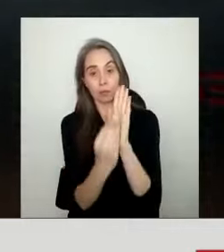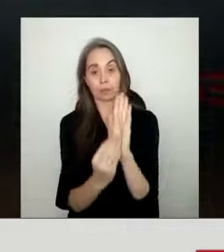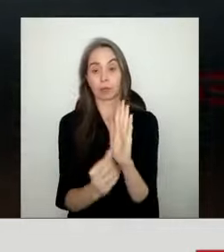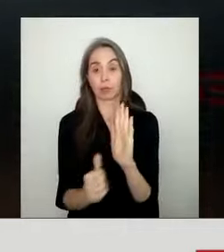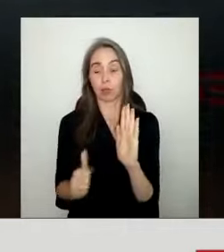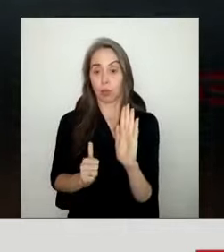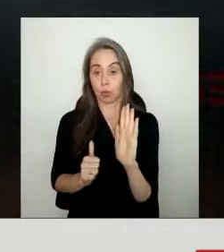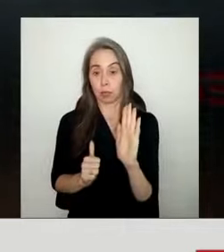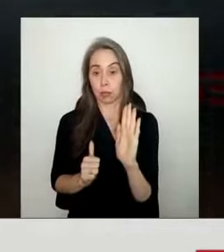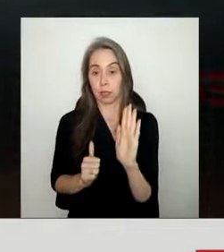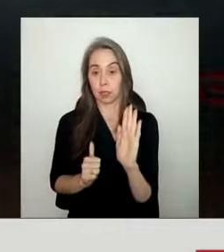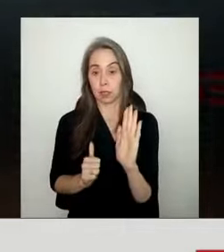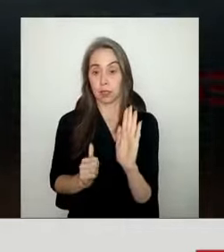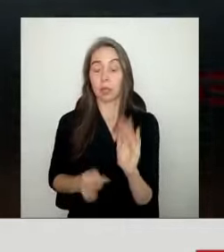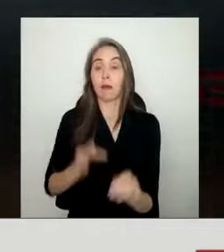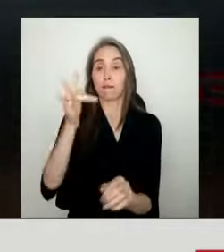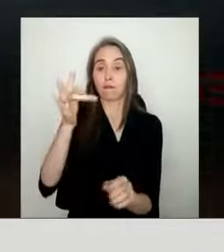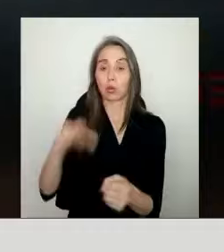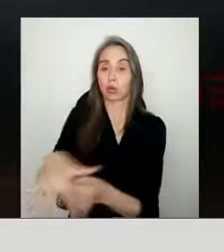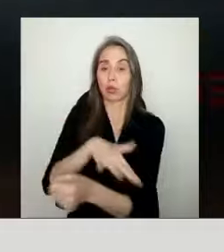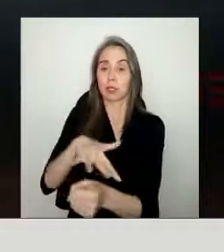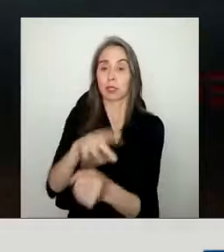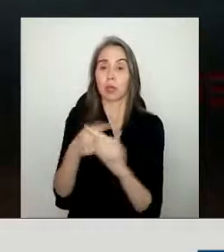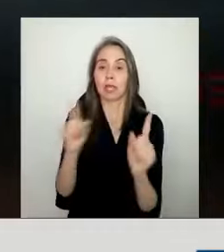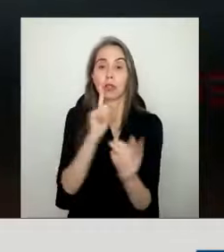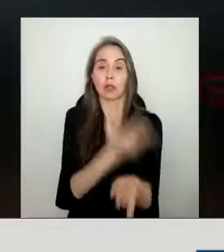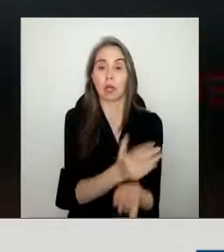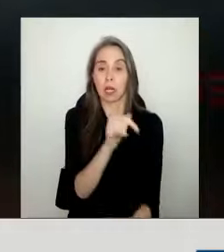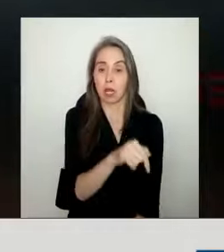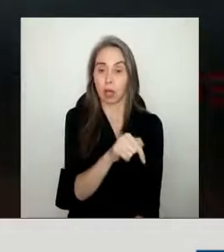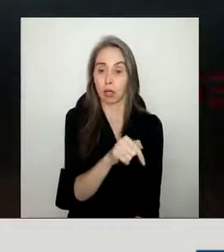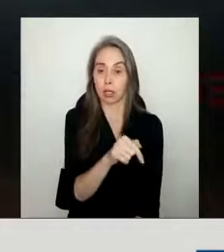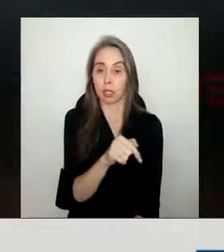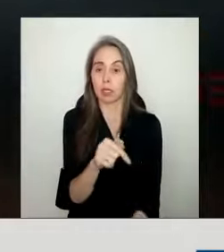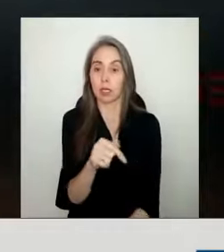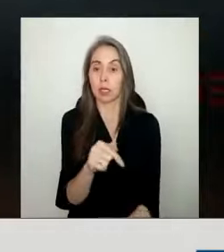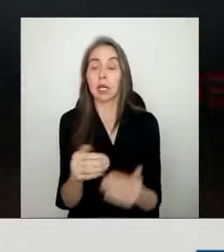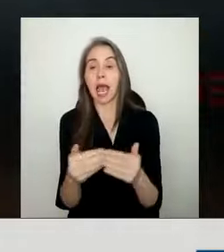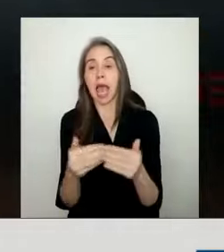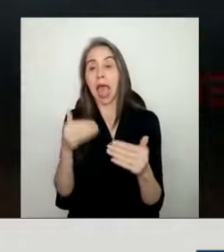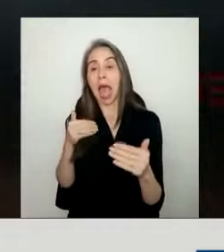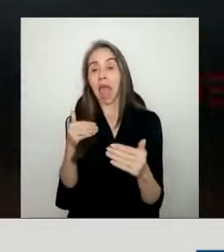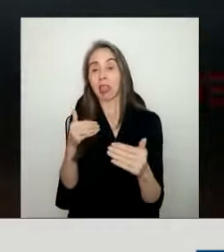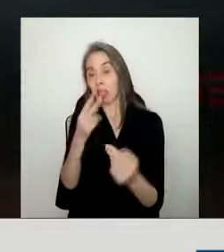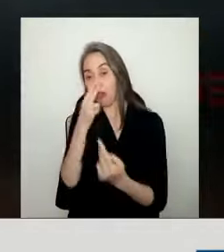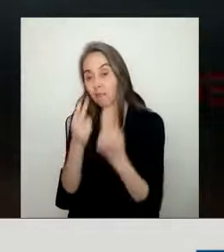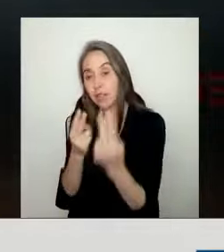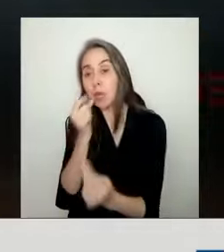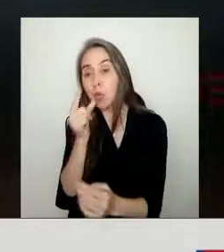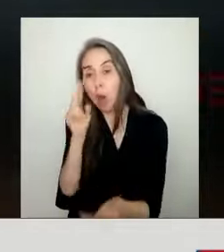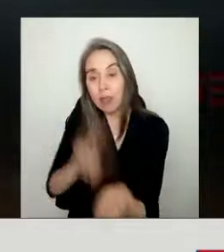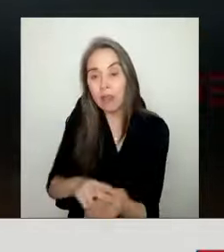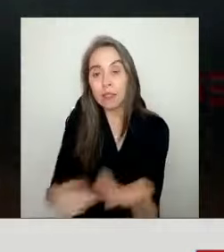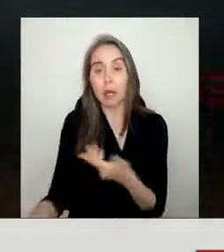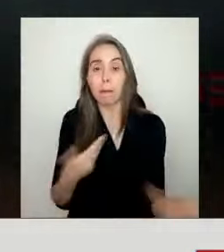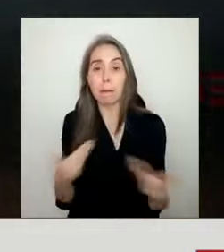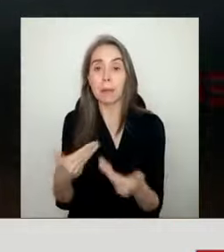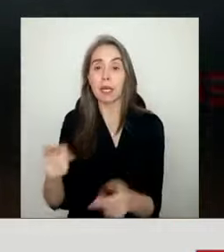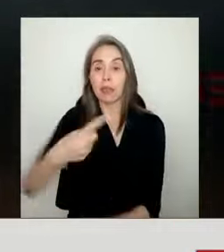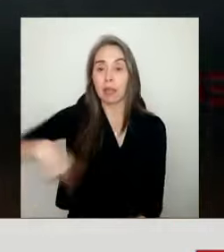situación distinta a la que tendríamos hoy día adelantarse a Cuáles son las reales demandas que tiene el pueblo que tiene